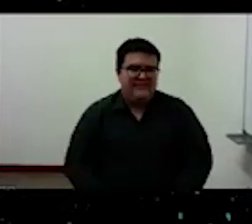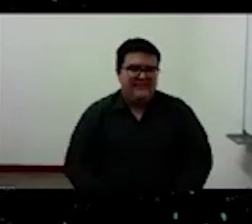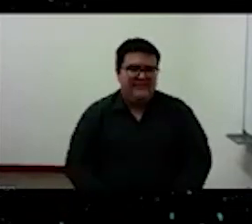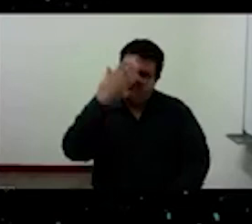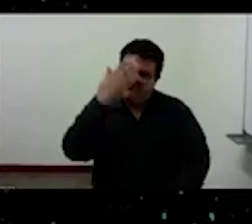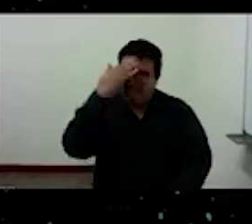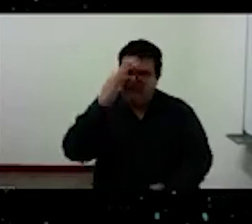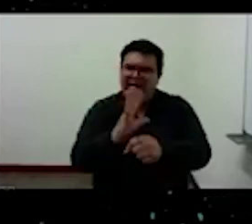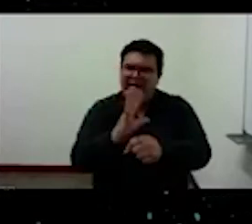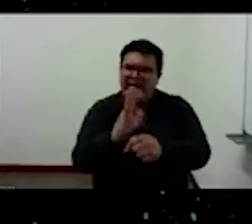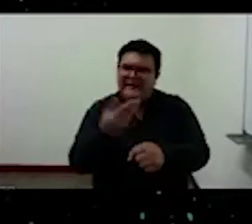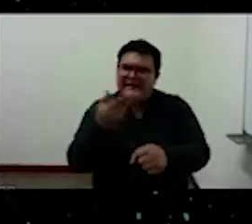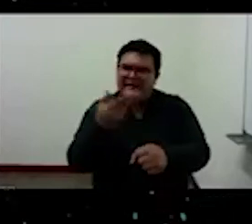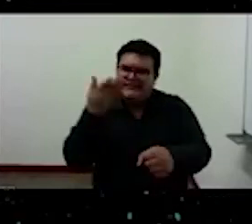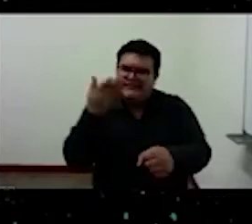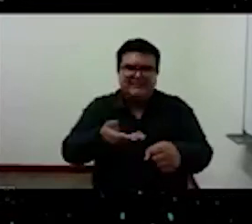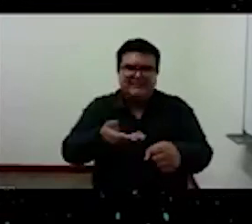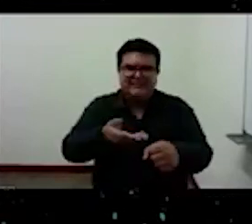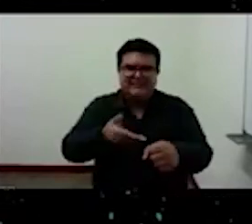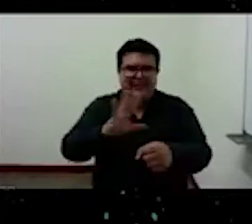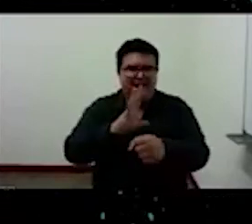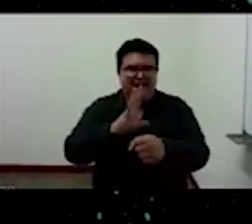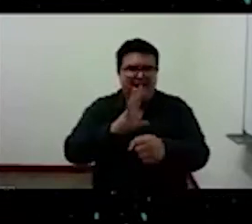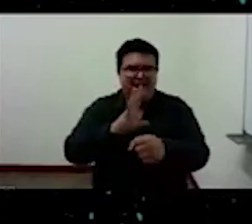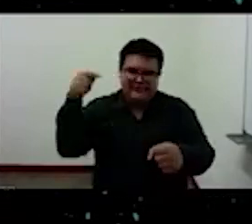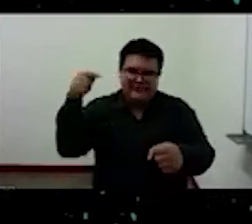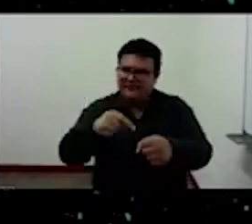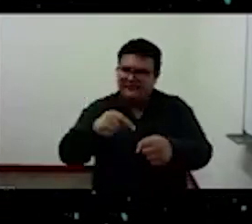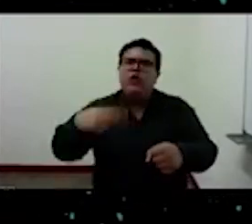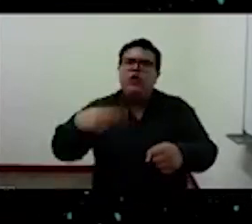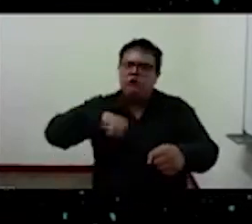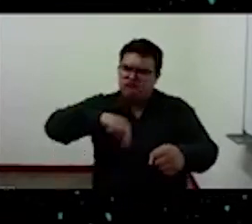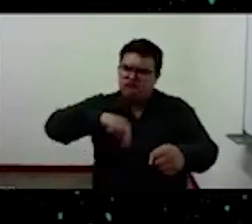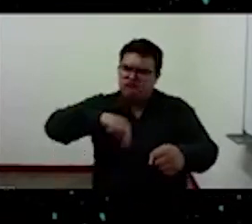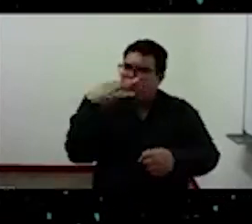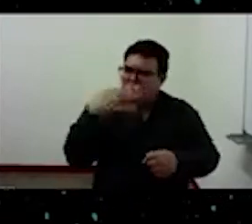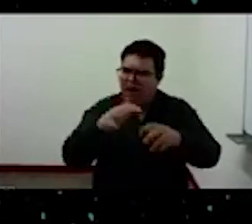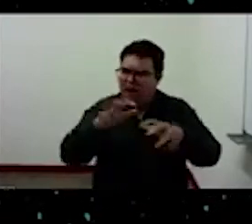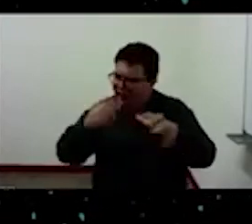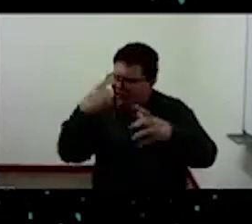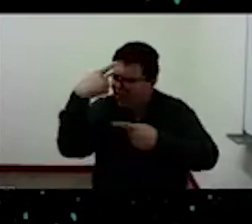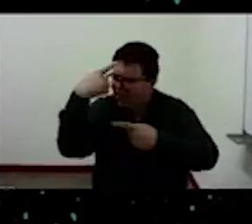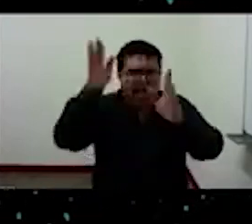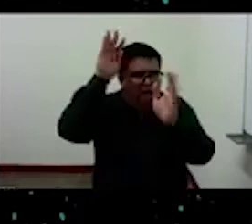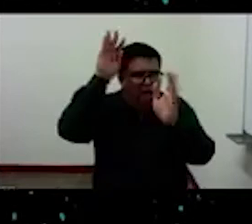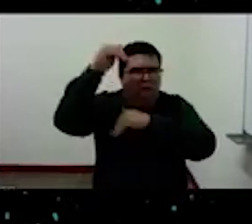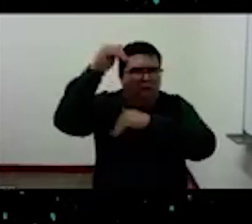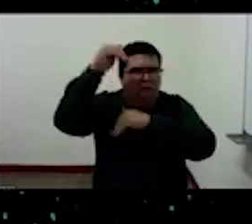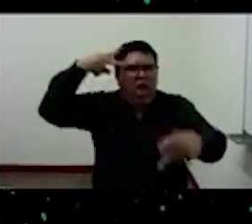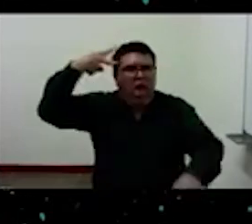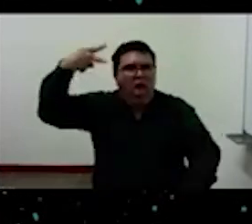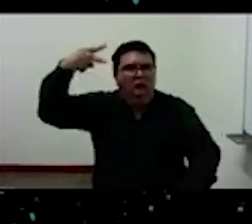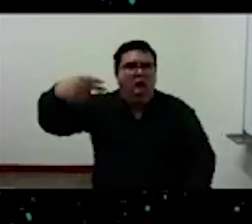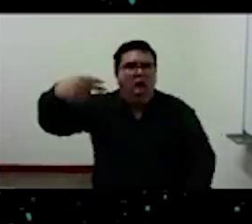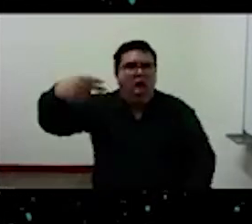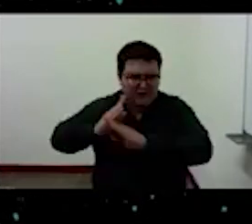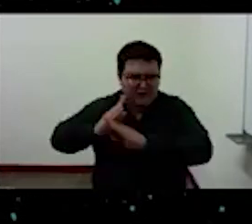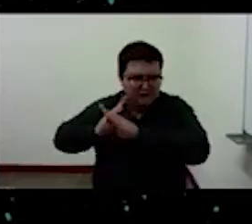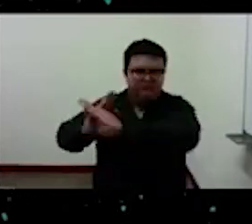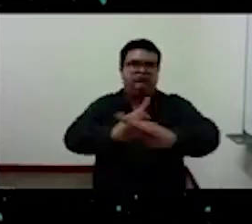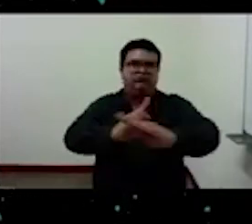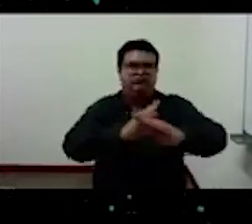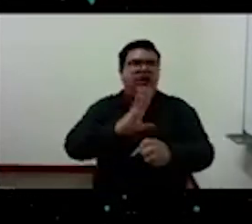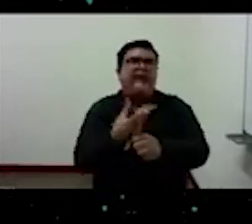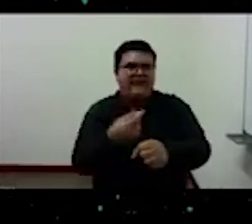que me parece que podemos conjurar esas dicotomías. El asunto es que esas dicotomías